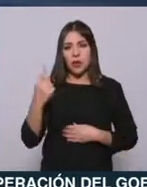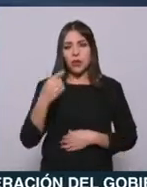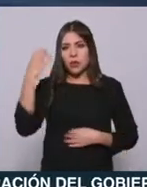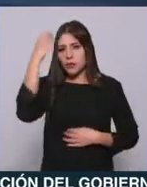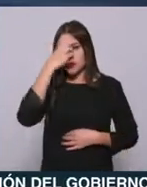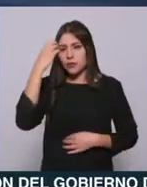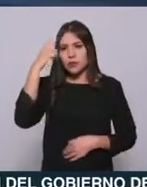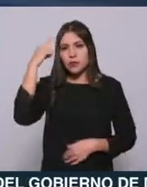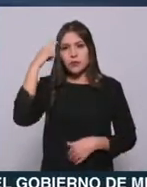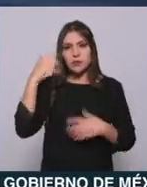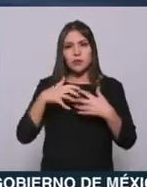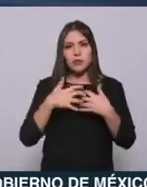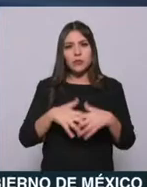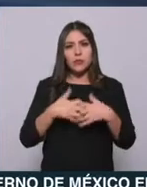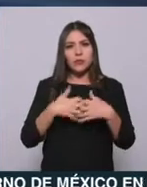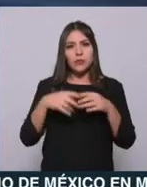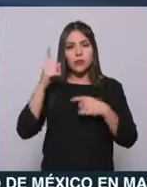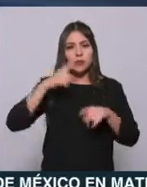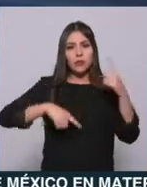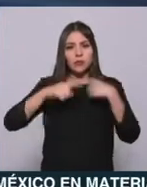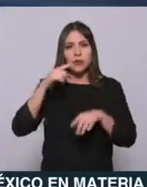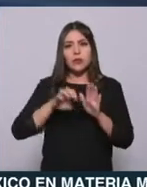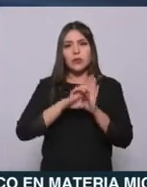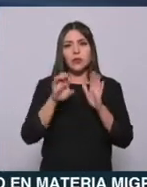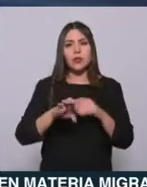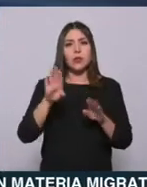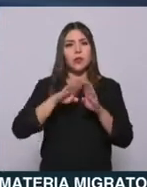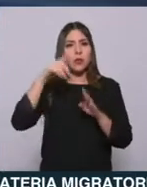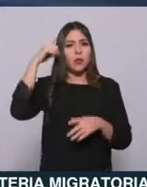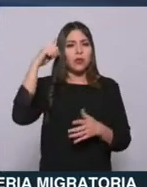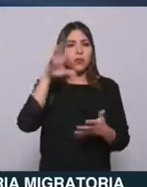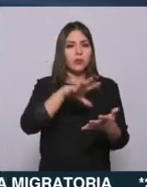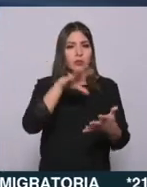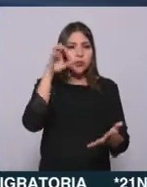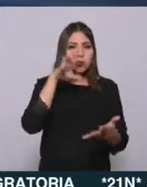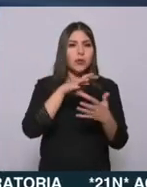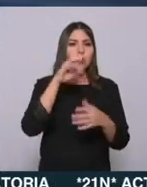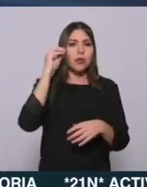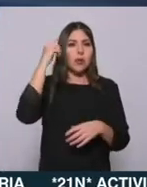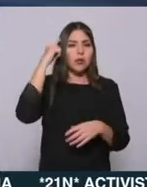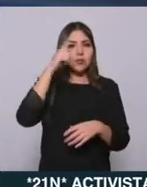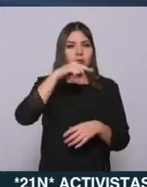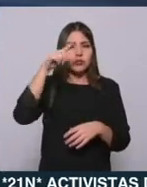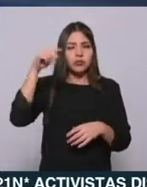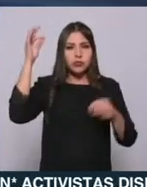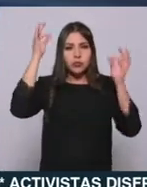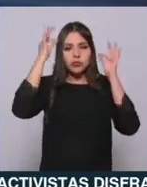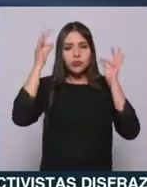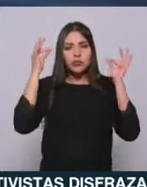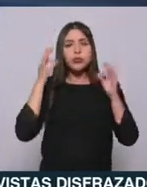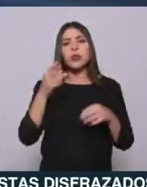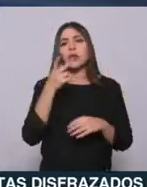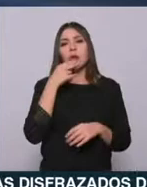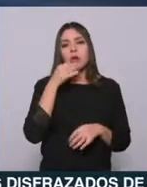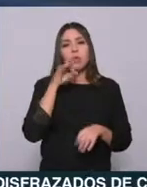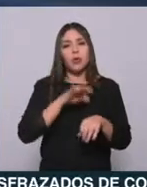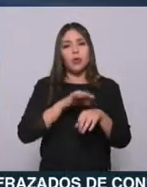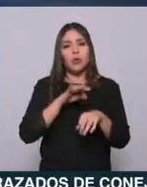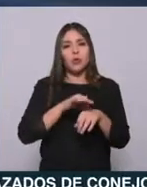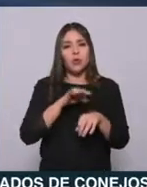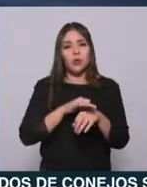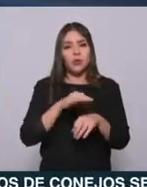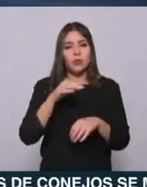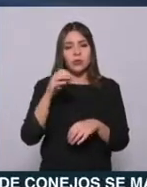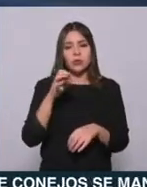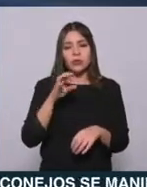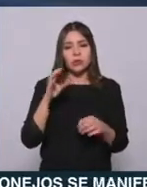cerebral o el flujo cerebral. Por ejemplo, una angiotomografía, un electroencefalograma. Un médico certificado como neurólogo,